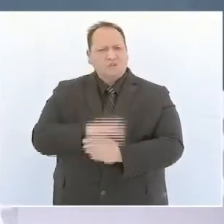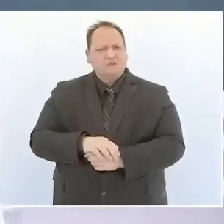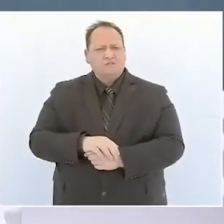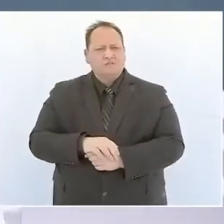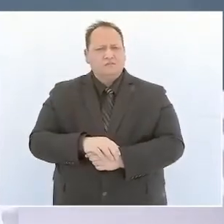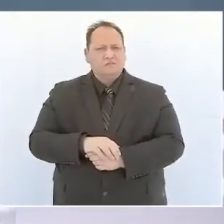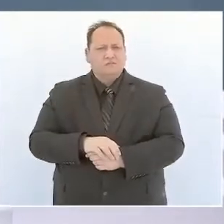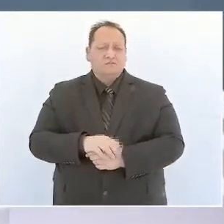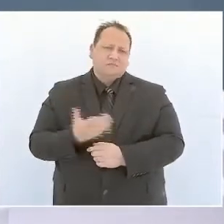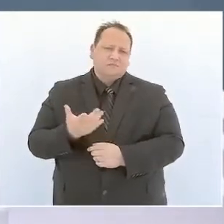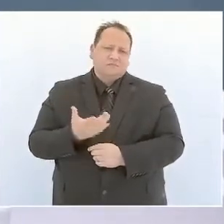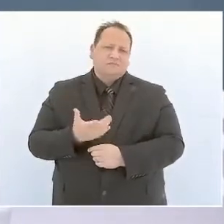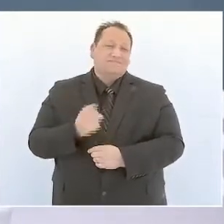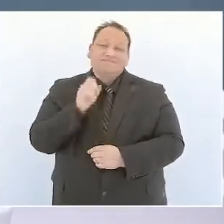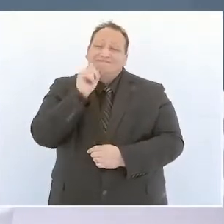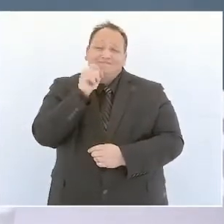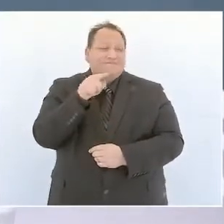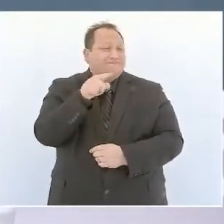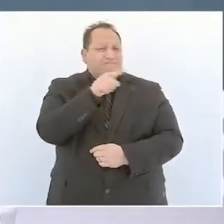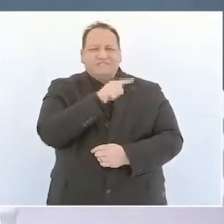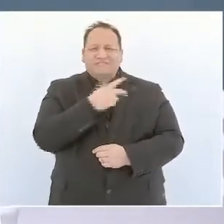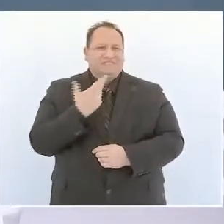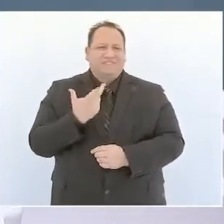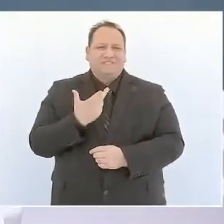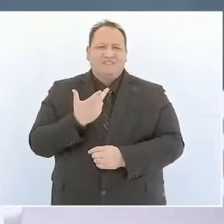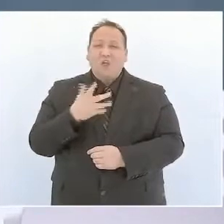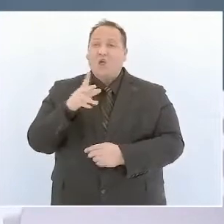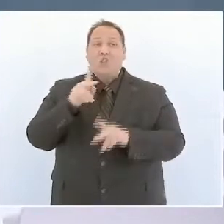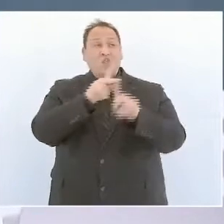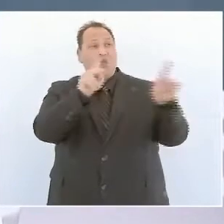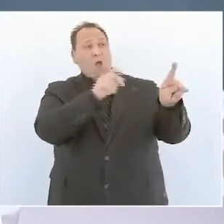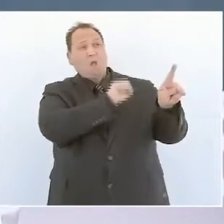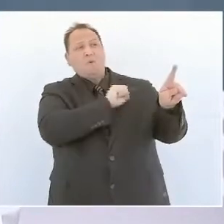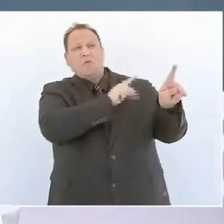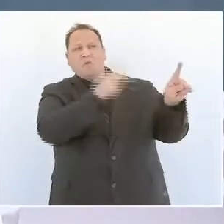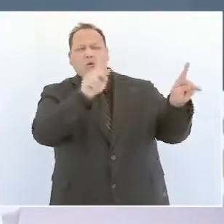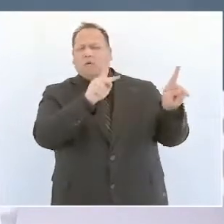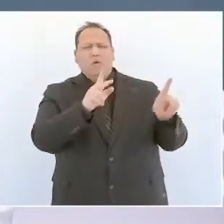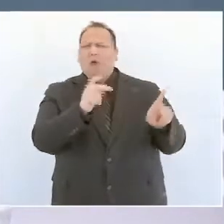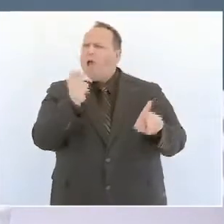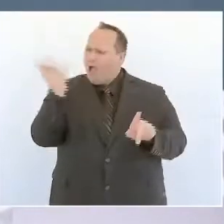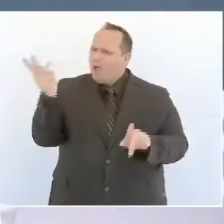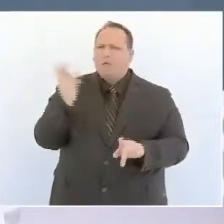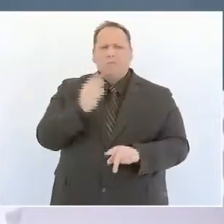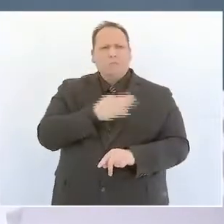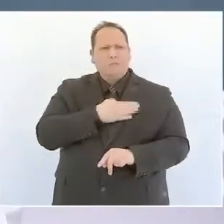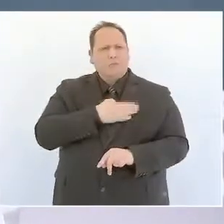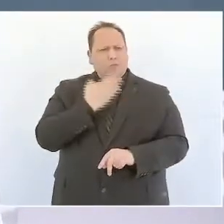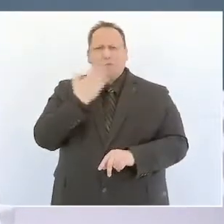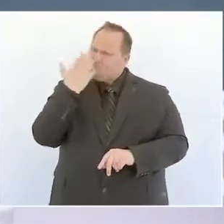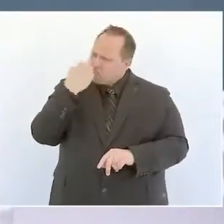como todo, no se puede generalizar, pero no tenían